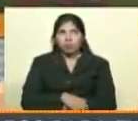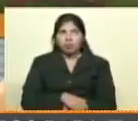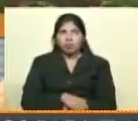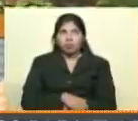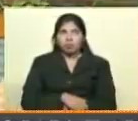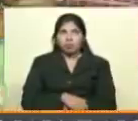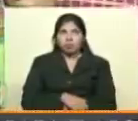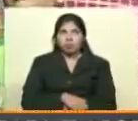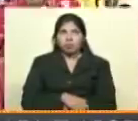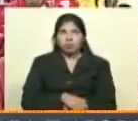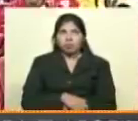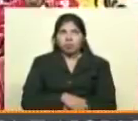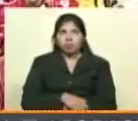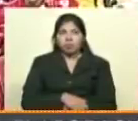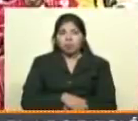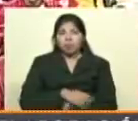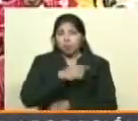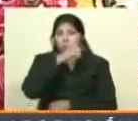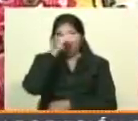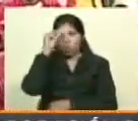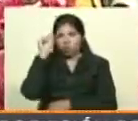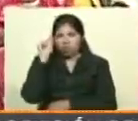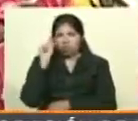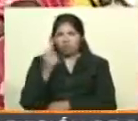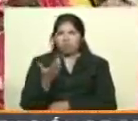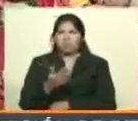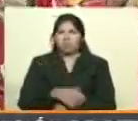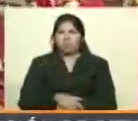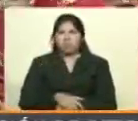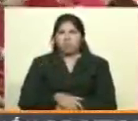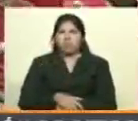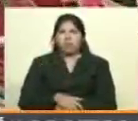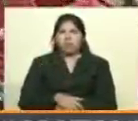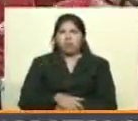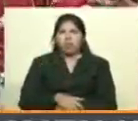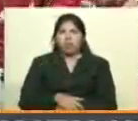Jorge Rodríguez, ¿hace cuánto fueron ustedes a República Dominicana?